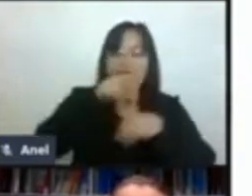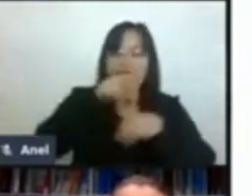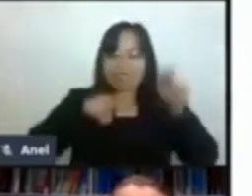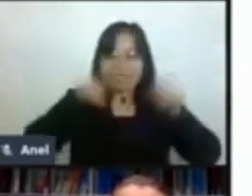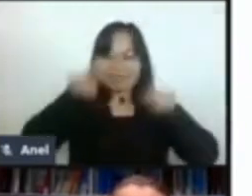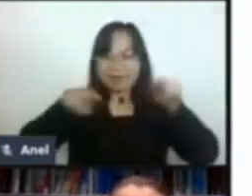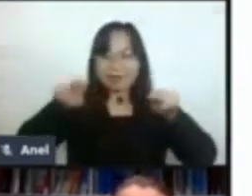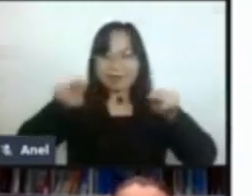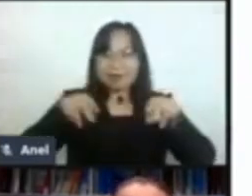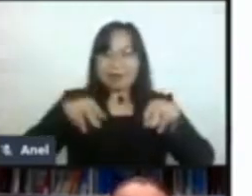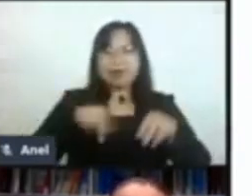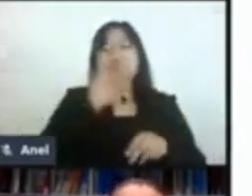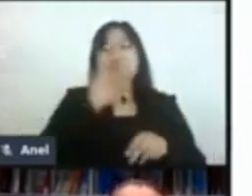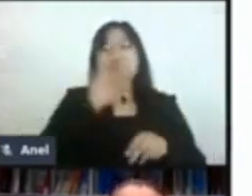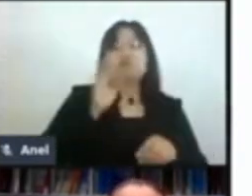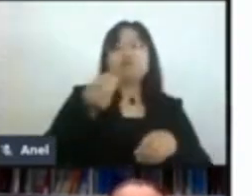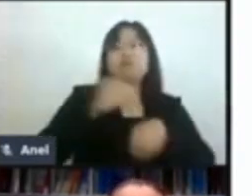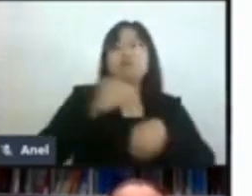7